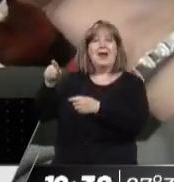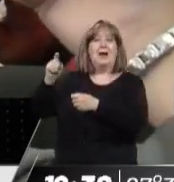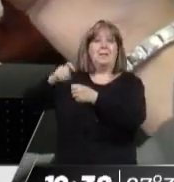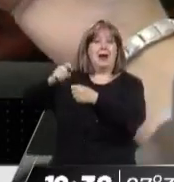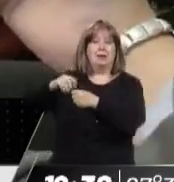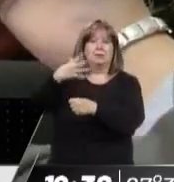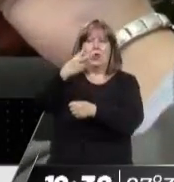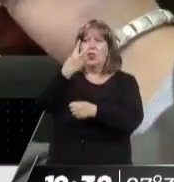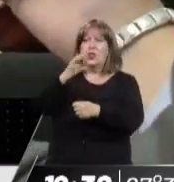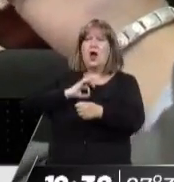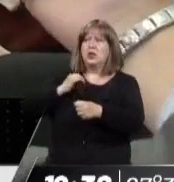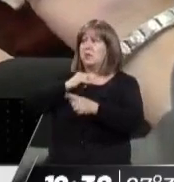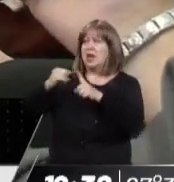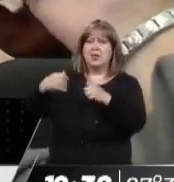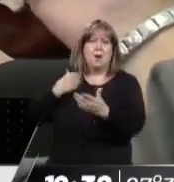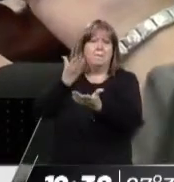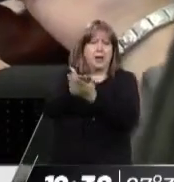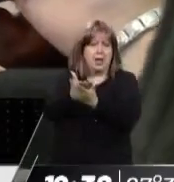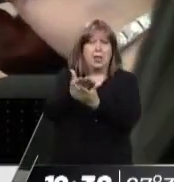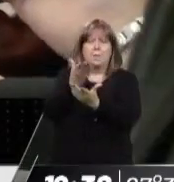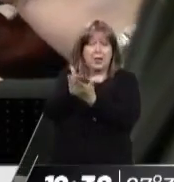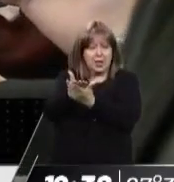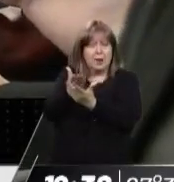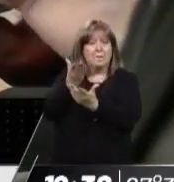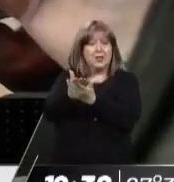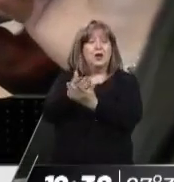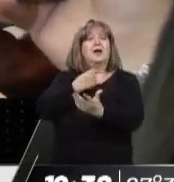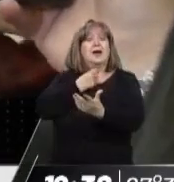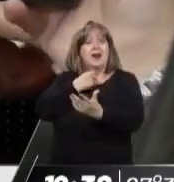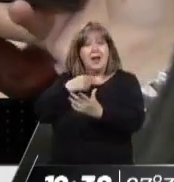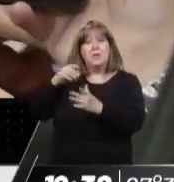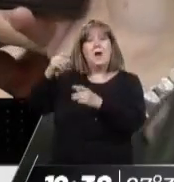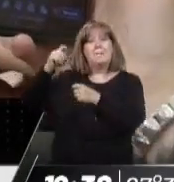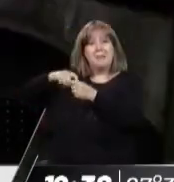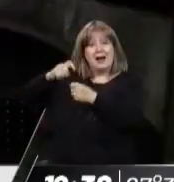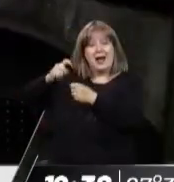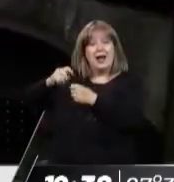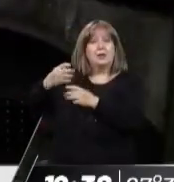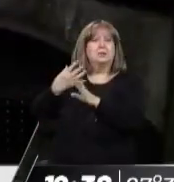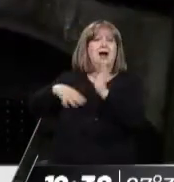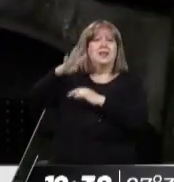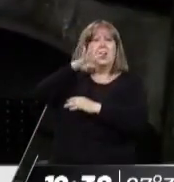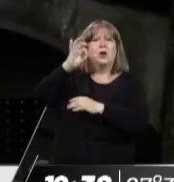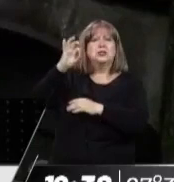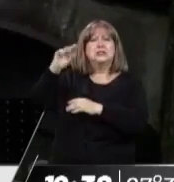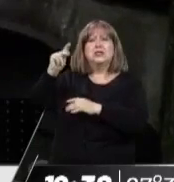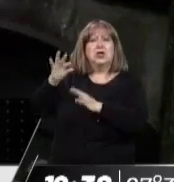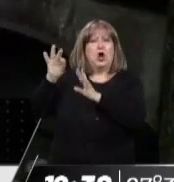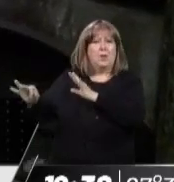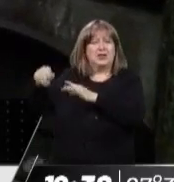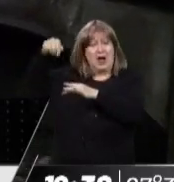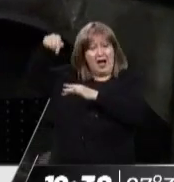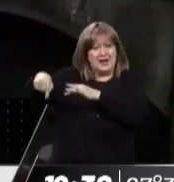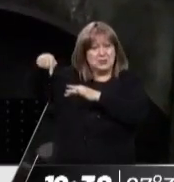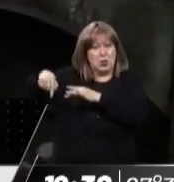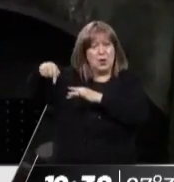¿no? aproximadamente, y veníamos diciendo que queríamos desarrollar minería en aquel departamento austral a más de 400 kilómetros del Gran Mendoza,